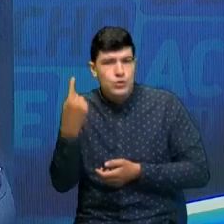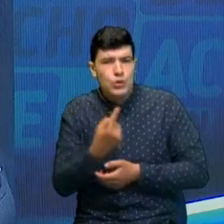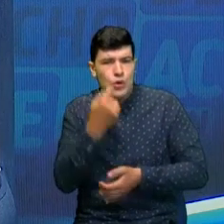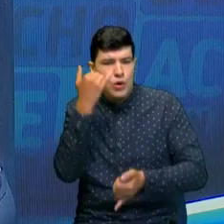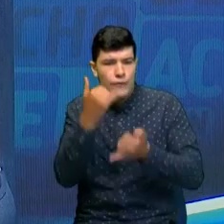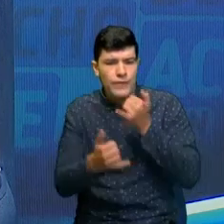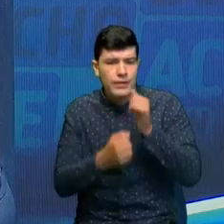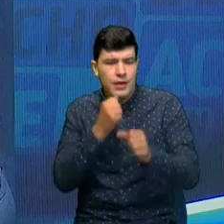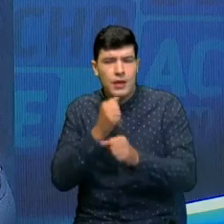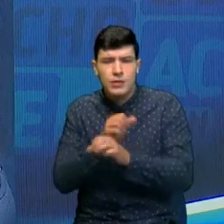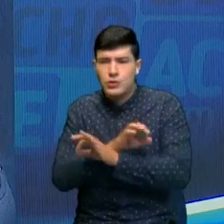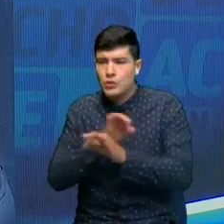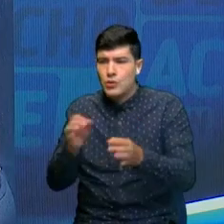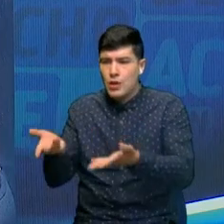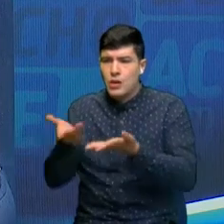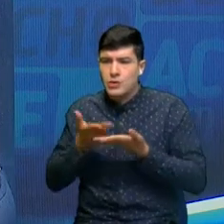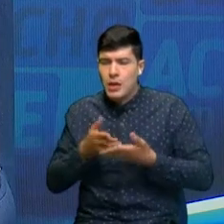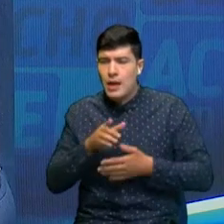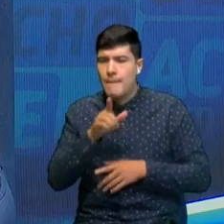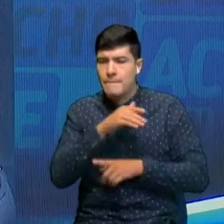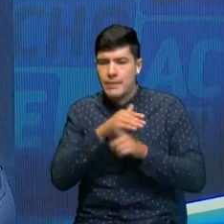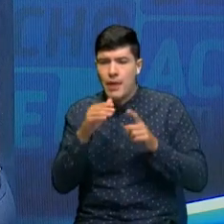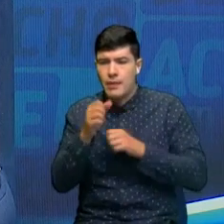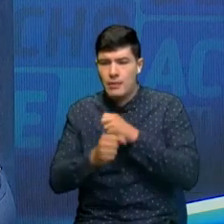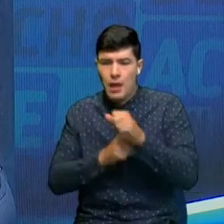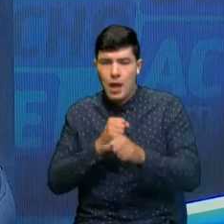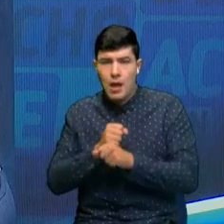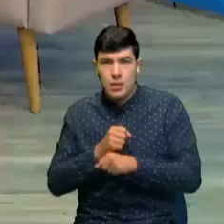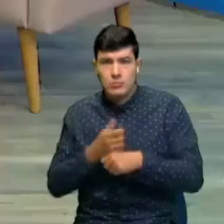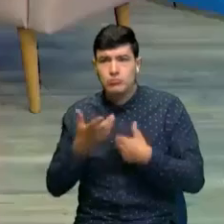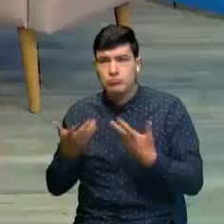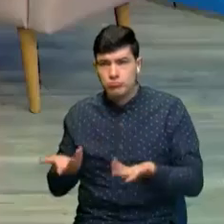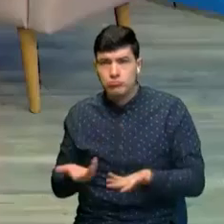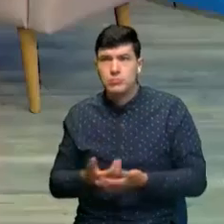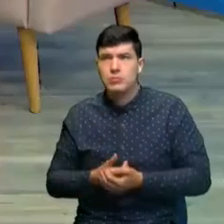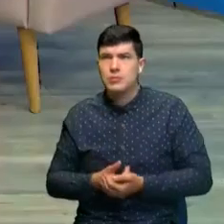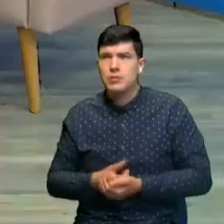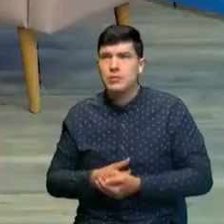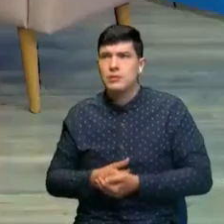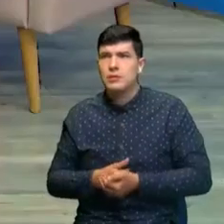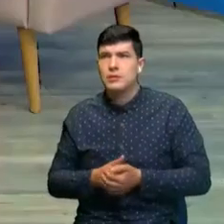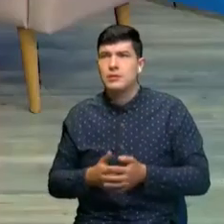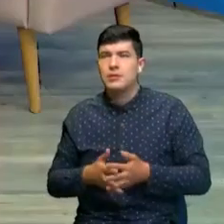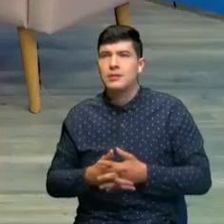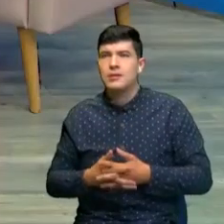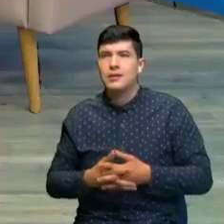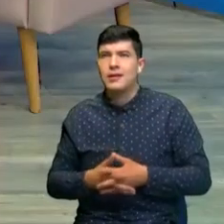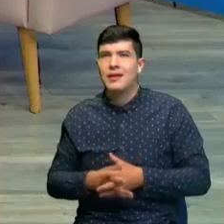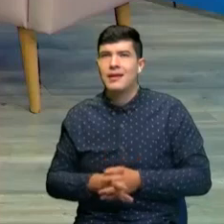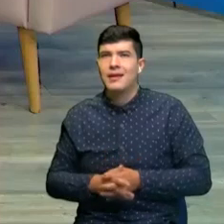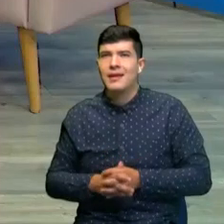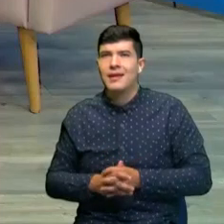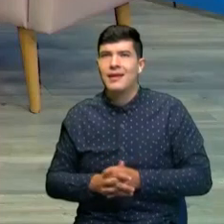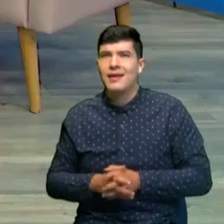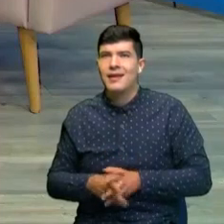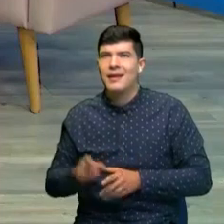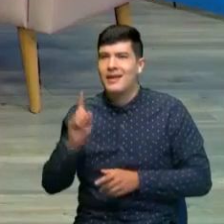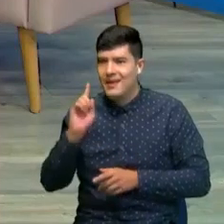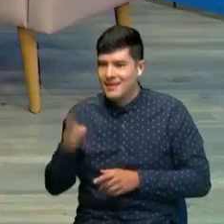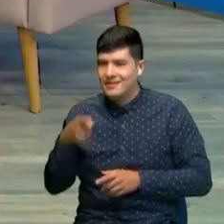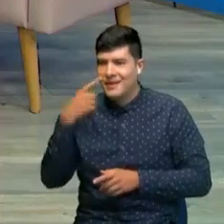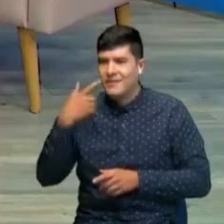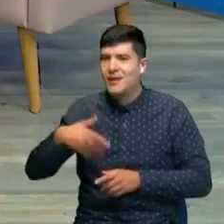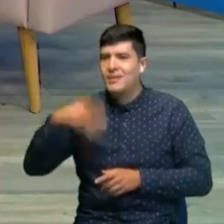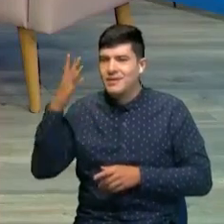año, y eso nunca nos dijeron de la prima de mitad de año, que no nos llegaba. Si es, no, es correcto. La acta legislativa. No, abogada, la famosa mesada 14.